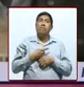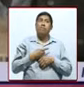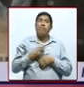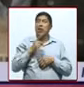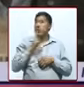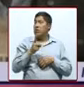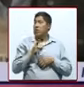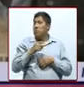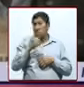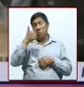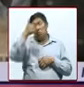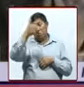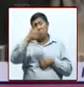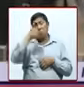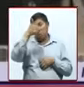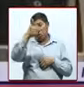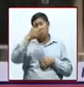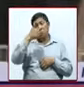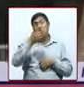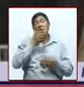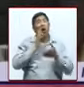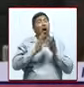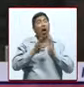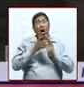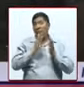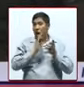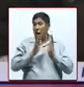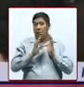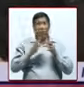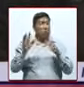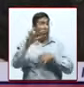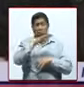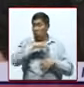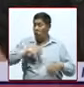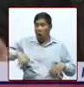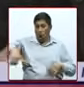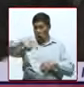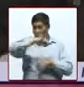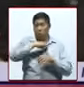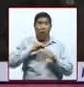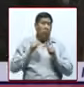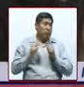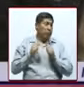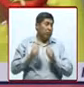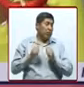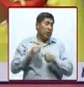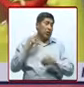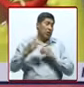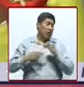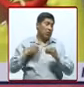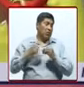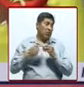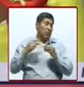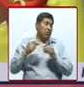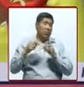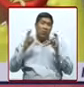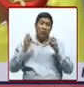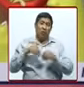estaba de acuerdo en lo que se estaba llegando entre todos los actores respecto a las